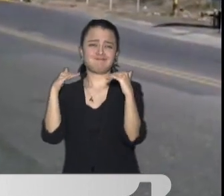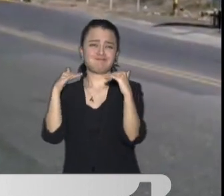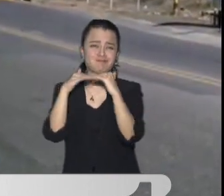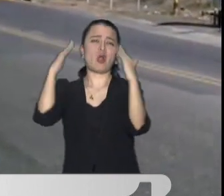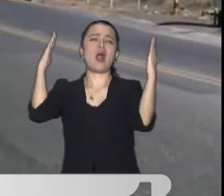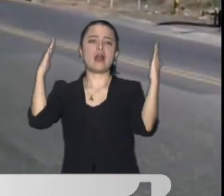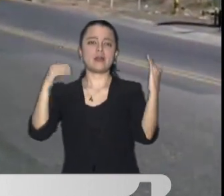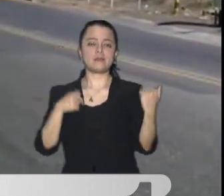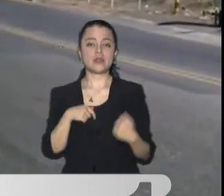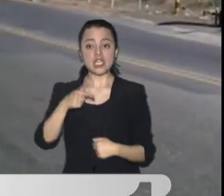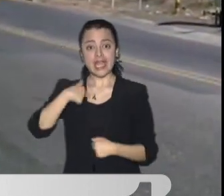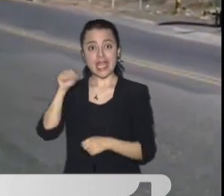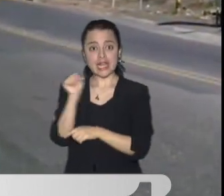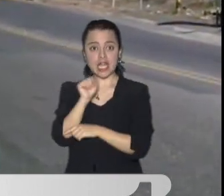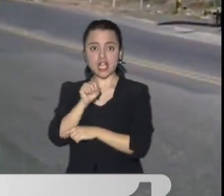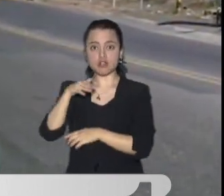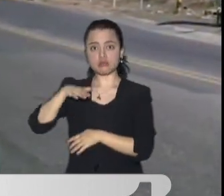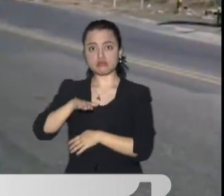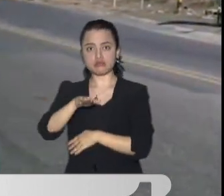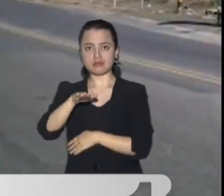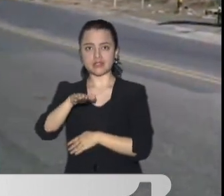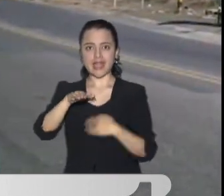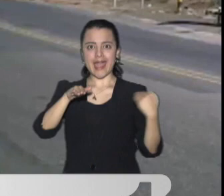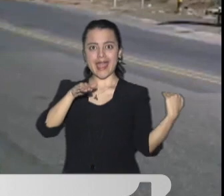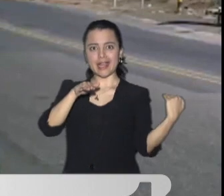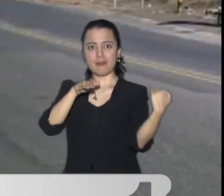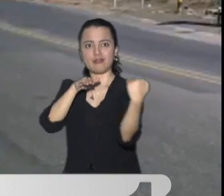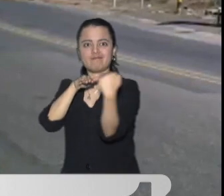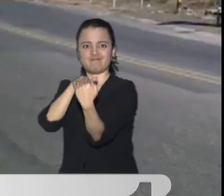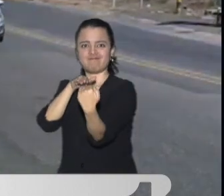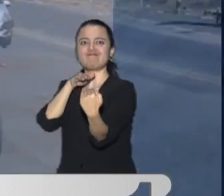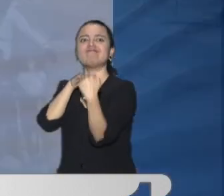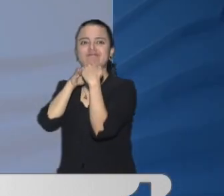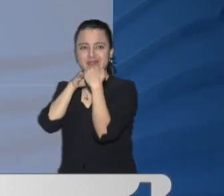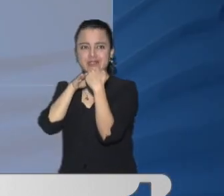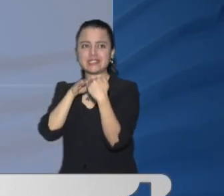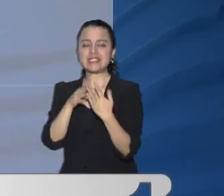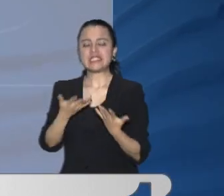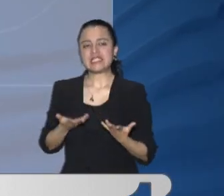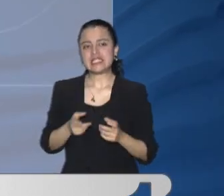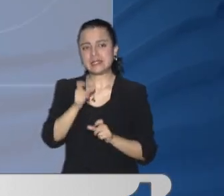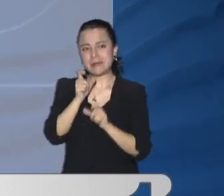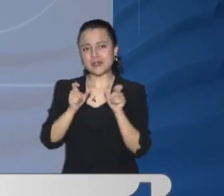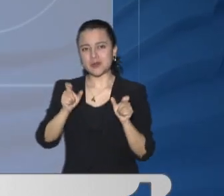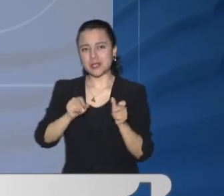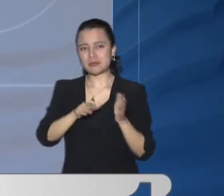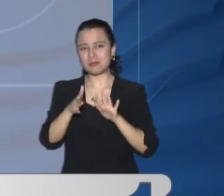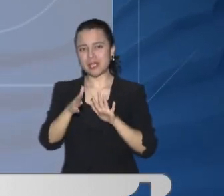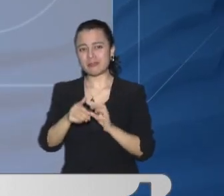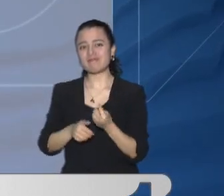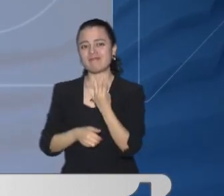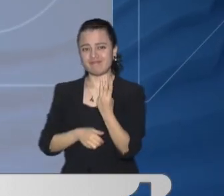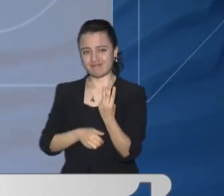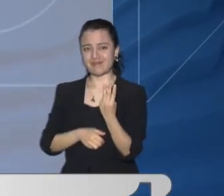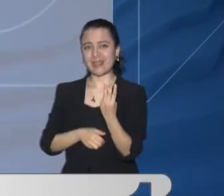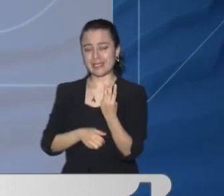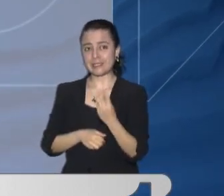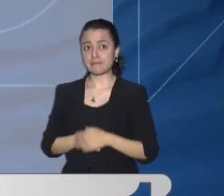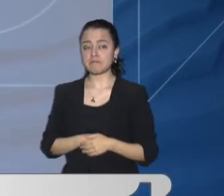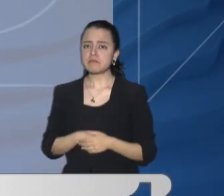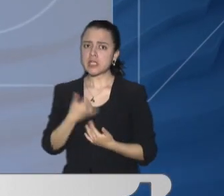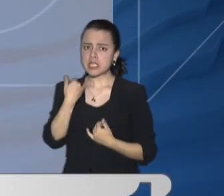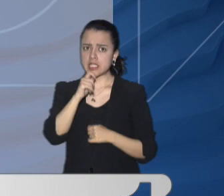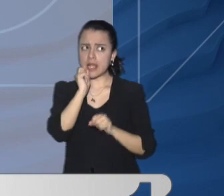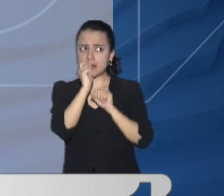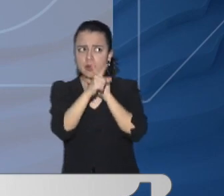contrario. Lamentablemente, en este siniestro vial fallecen 3 personas que eran transportadas en este vehículo particular. Declaraciones del conductor del